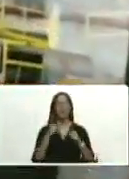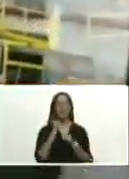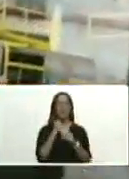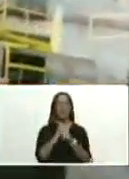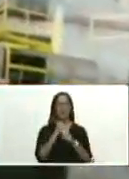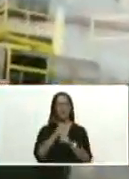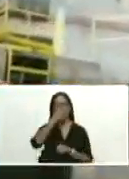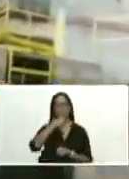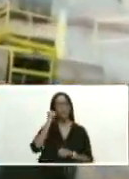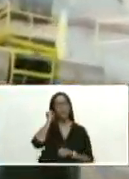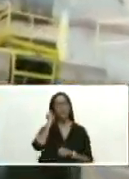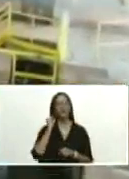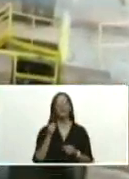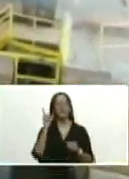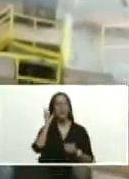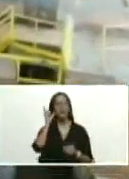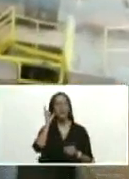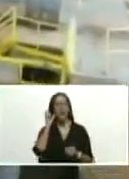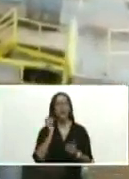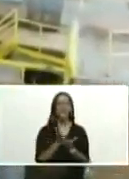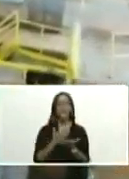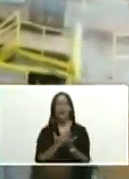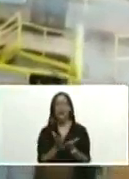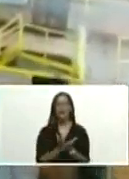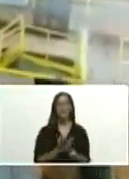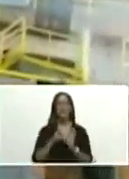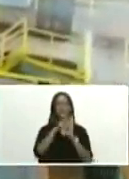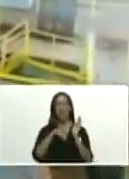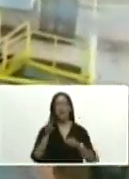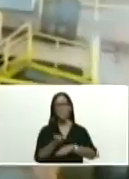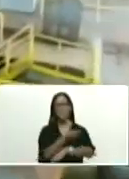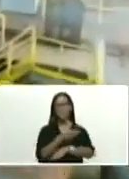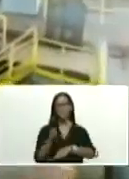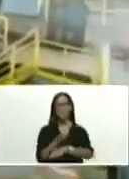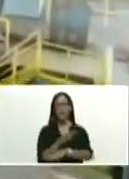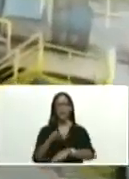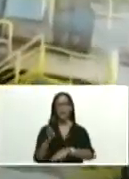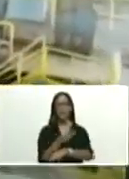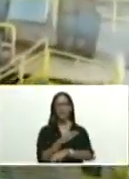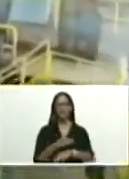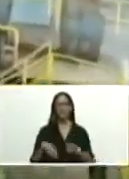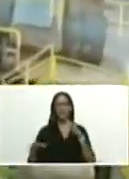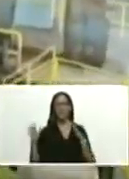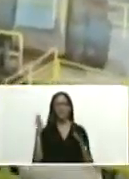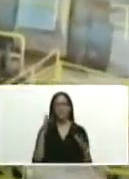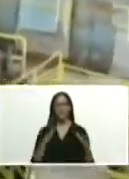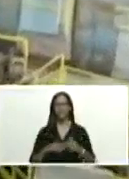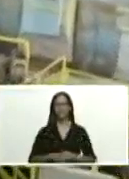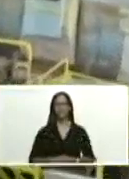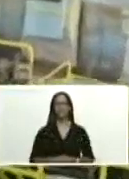y las trabajadoras vamos a escuchar en este momento parte del ambiente musical al ritmo del calipso